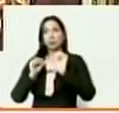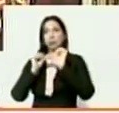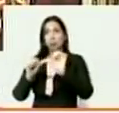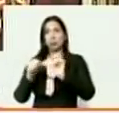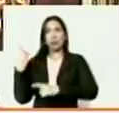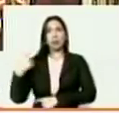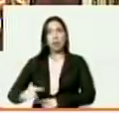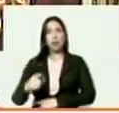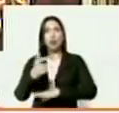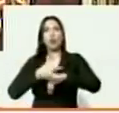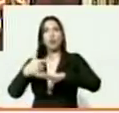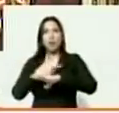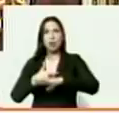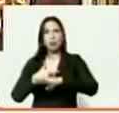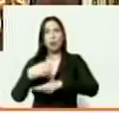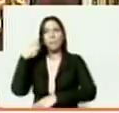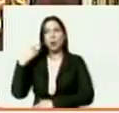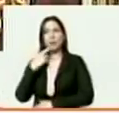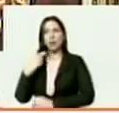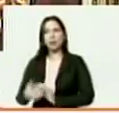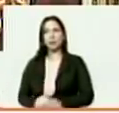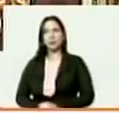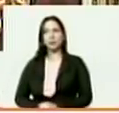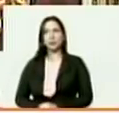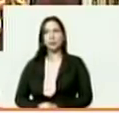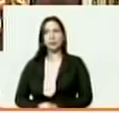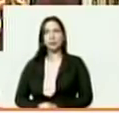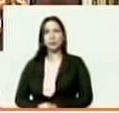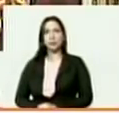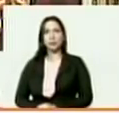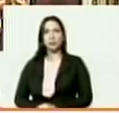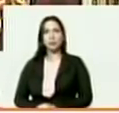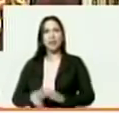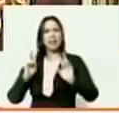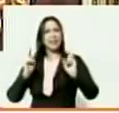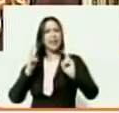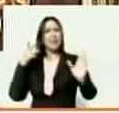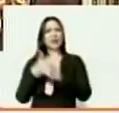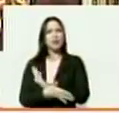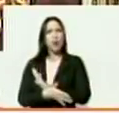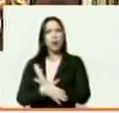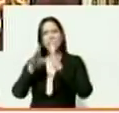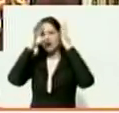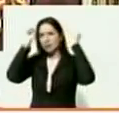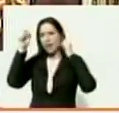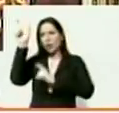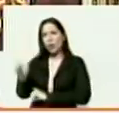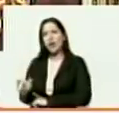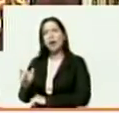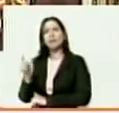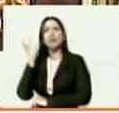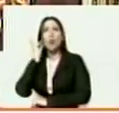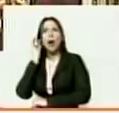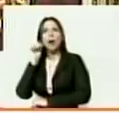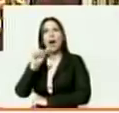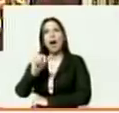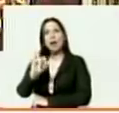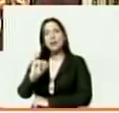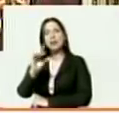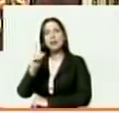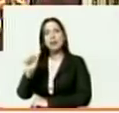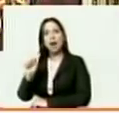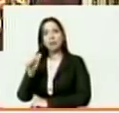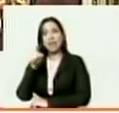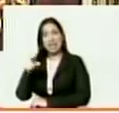el gobierno bolivariano con este tema de la senadora Aida Merlano. Ella está